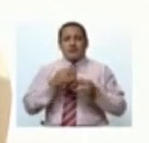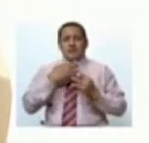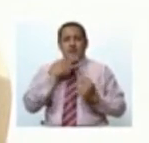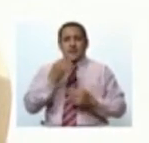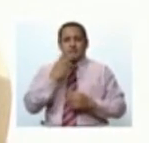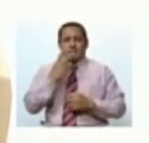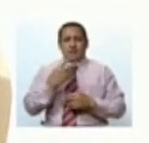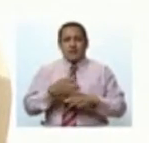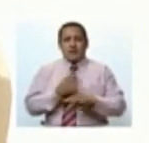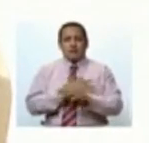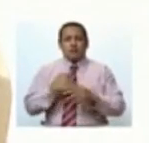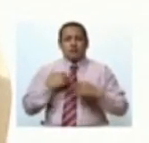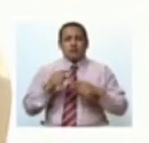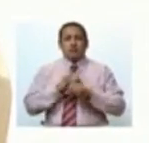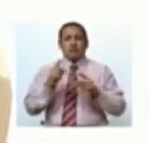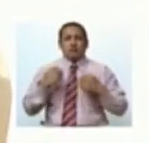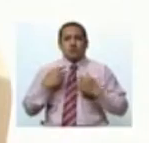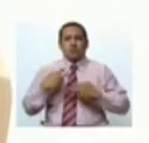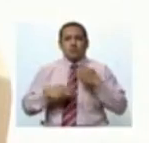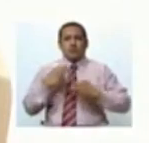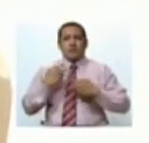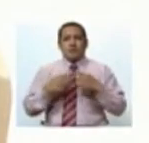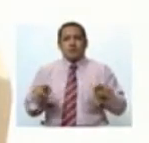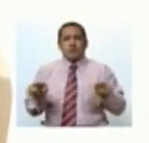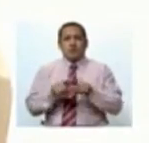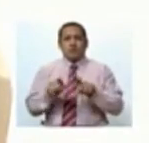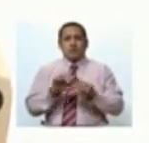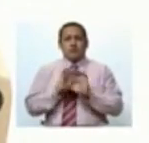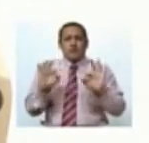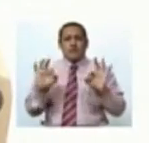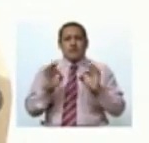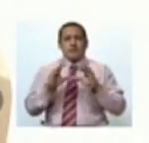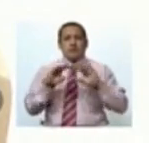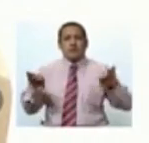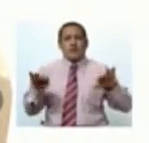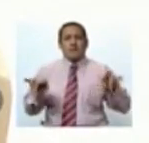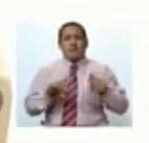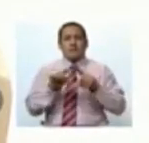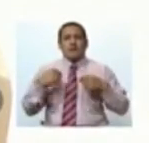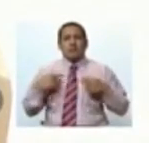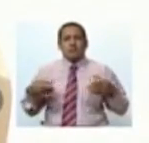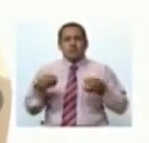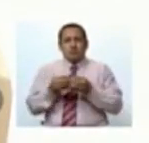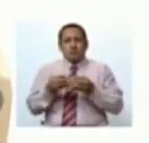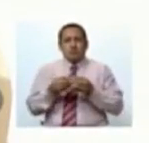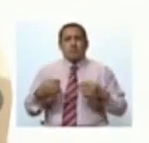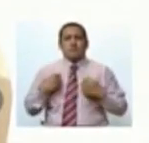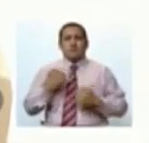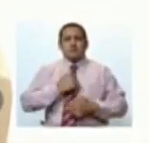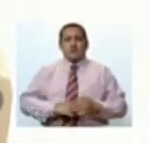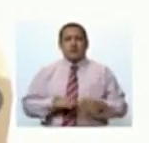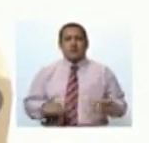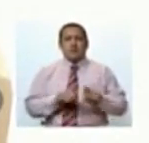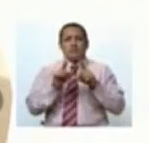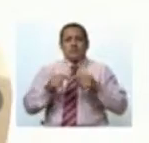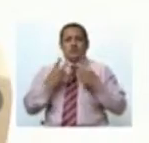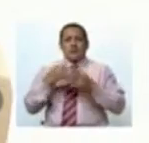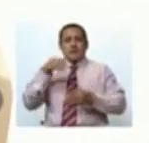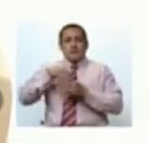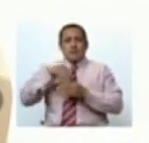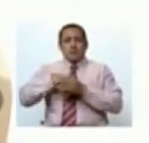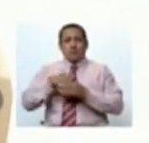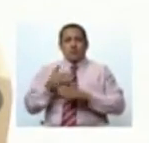en realidad yo no tengo queja contra mi cónyuge, contra la cónyuge que me quiero divorciar, ha criado a mis hijos, si se desprende de la sentencia